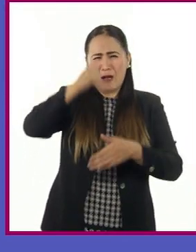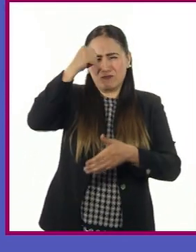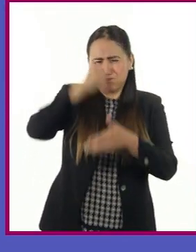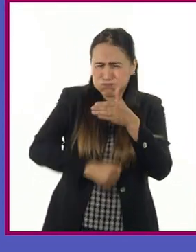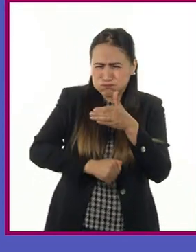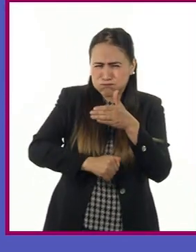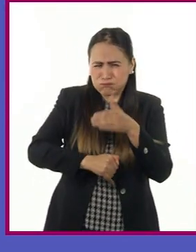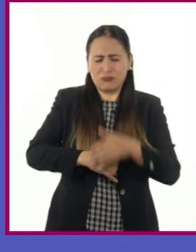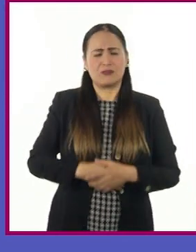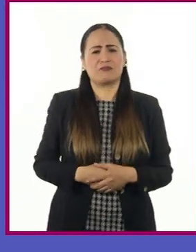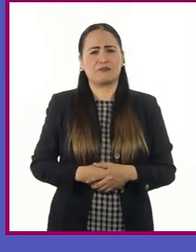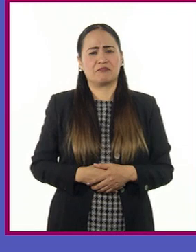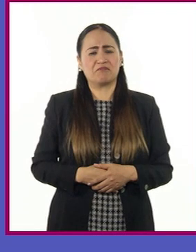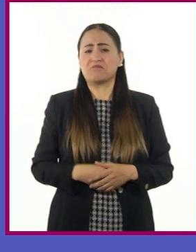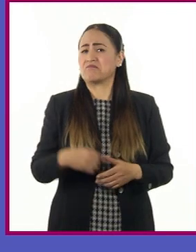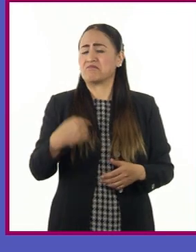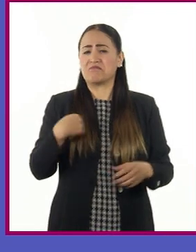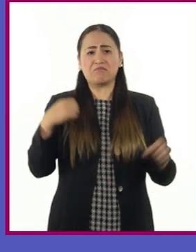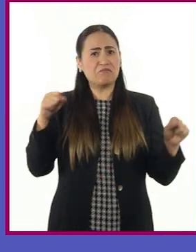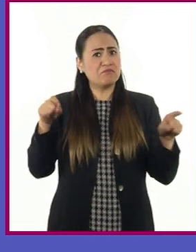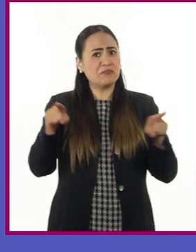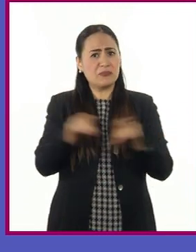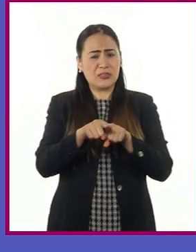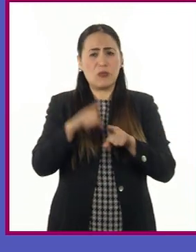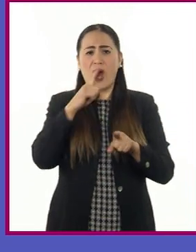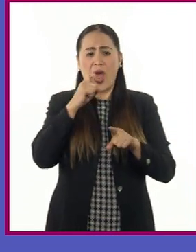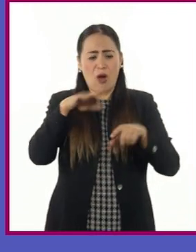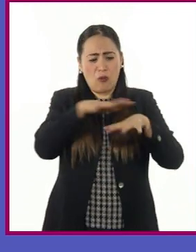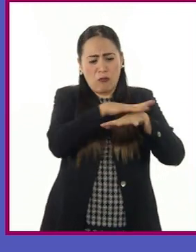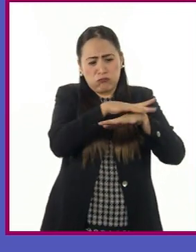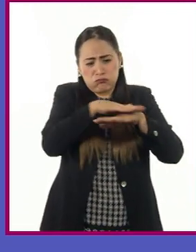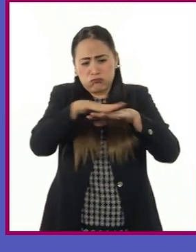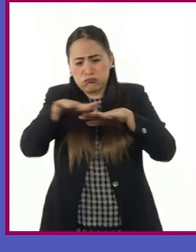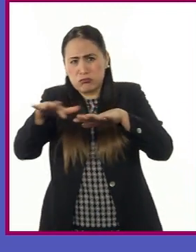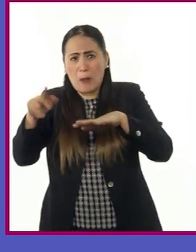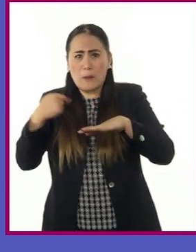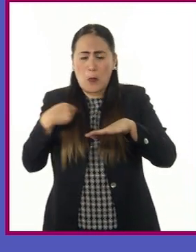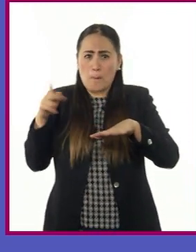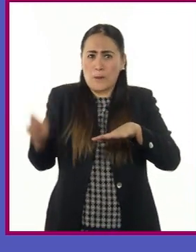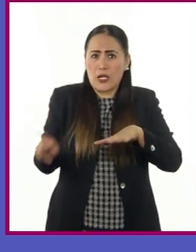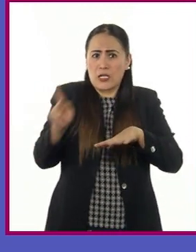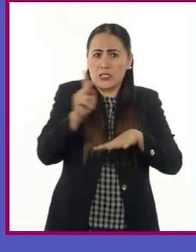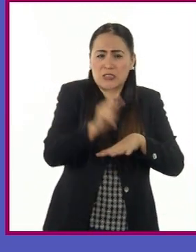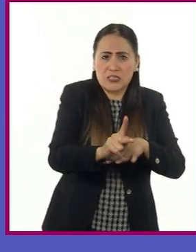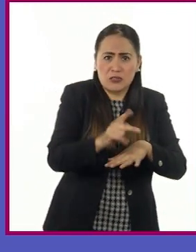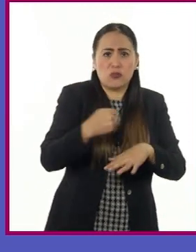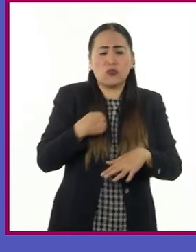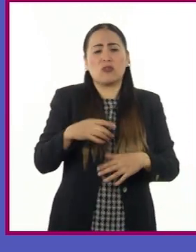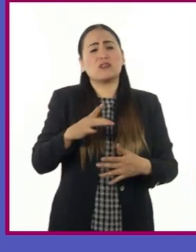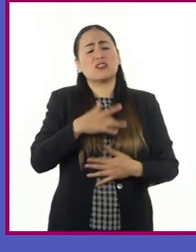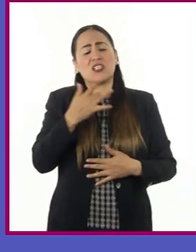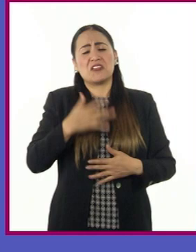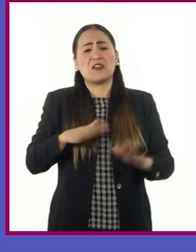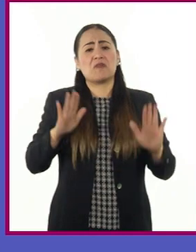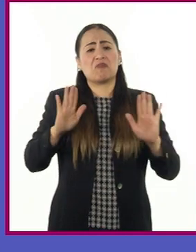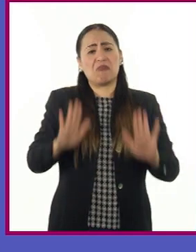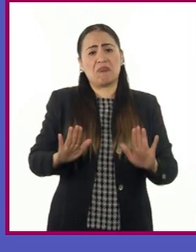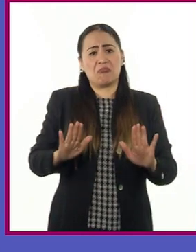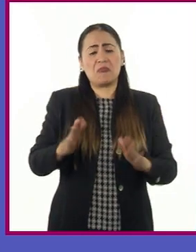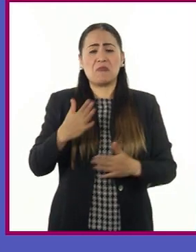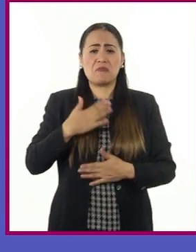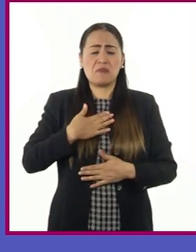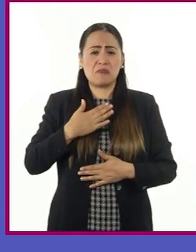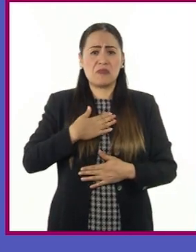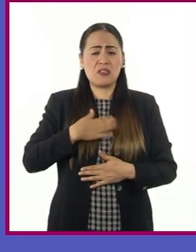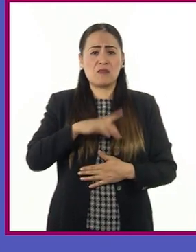Estoy lo mismo que estanque colmado y te parezco un surtidor inerte. Todo por mi callar atribulado, que es